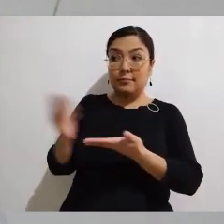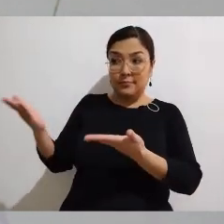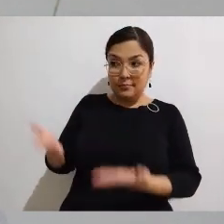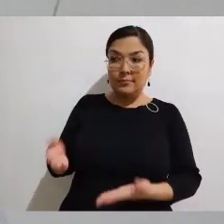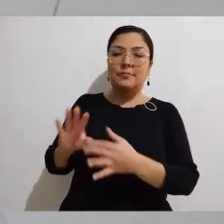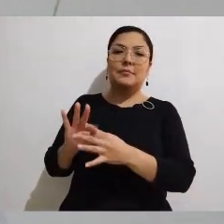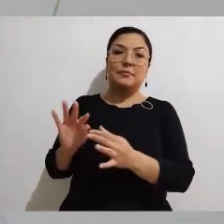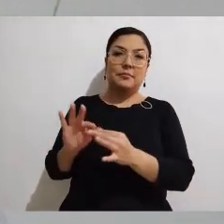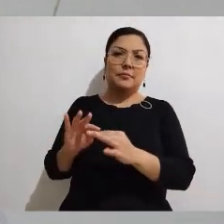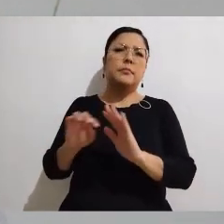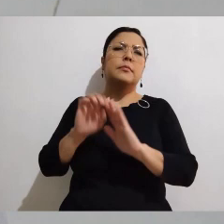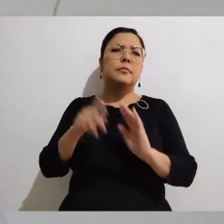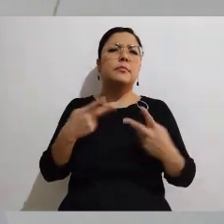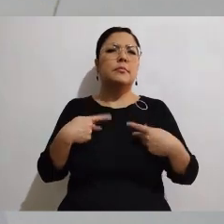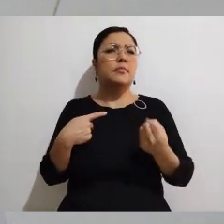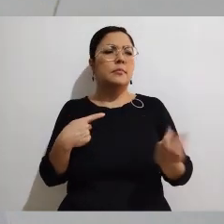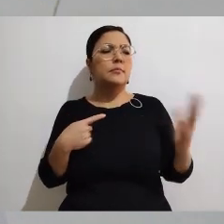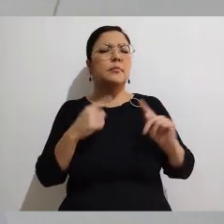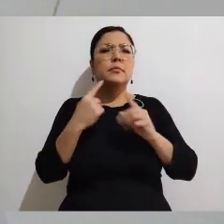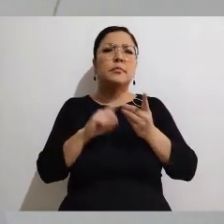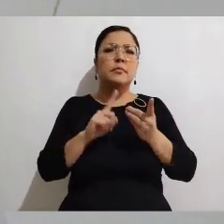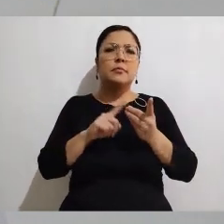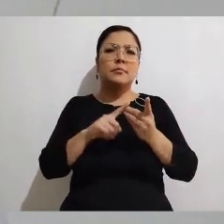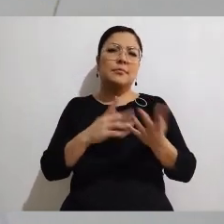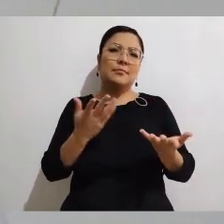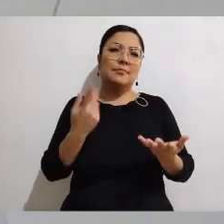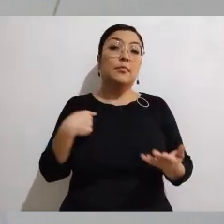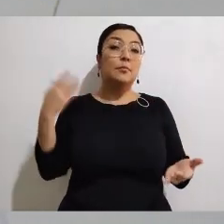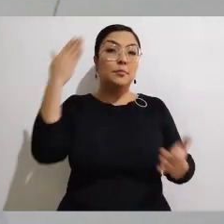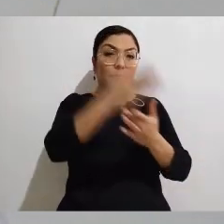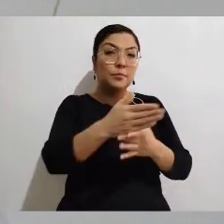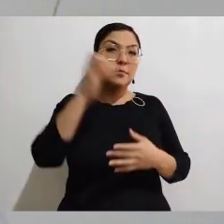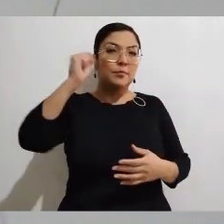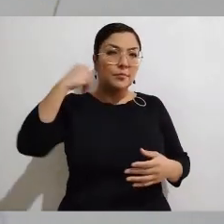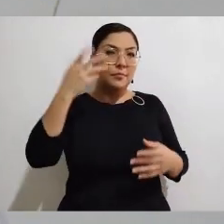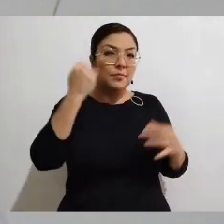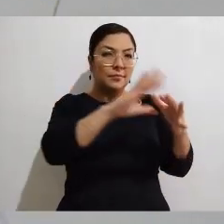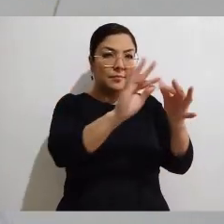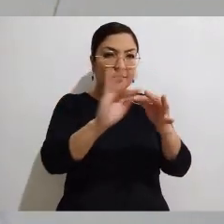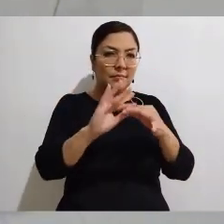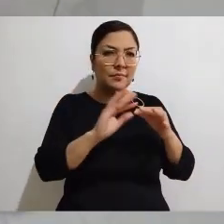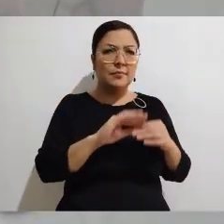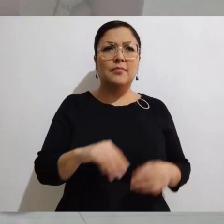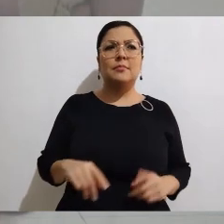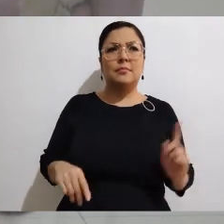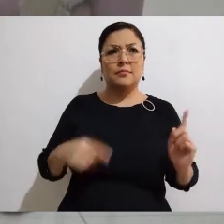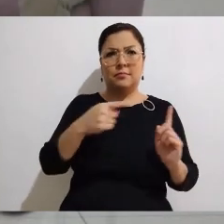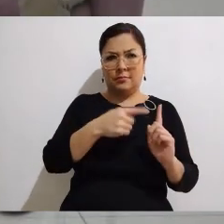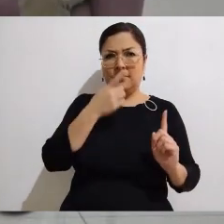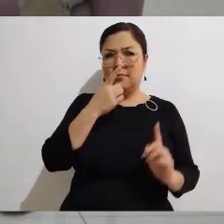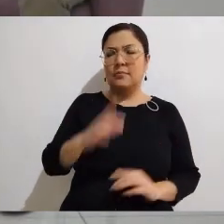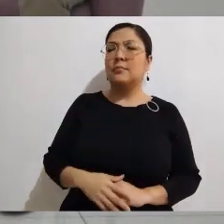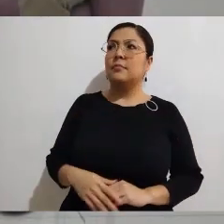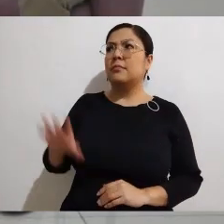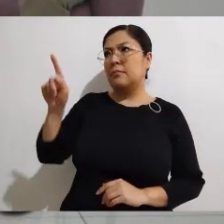a instituciones o platicamos con nuestros aliados y nos dicen, oiga, el Instituto Electoral de Coahuila pues, está ahí en Colosio,